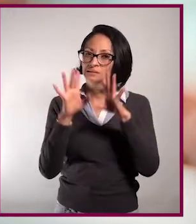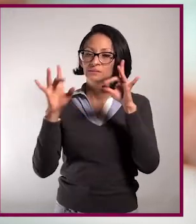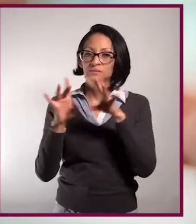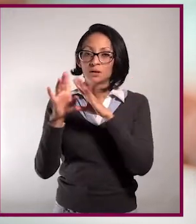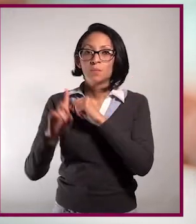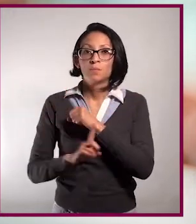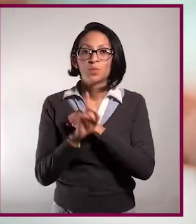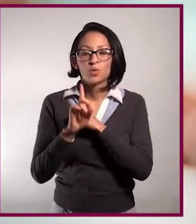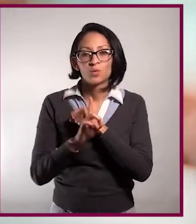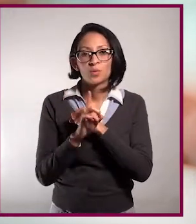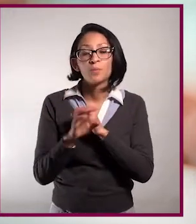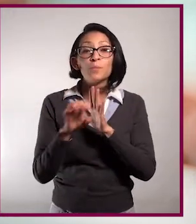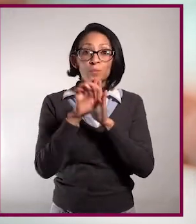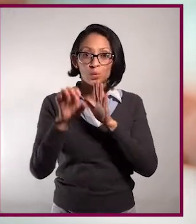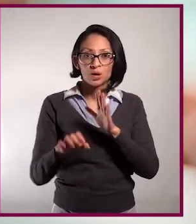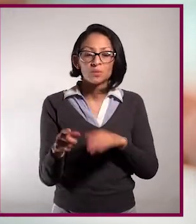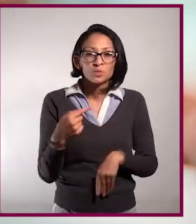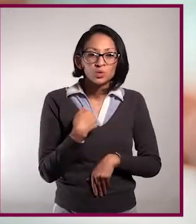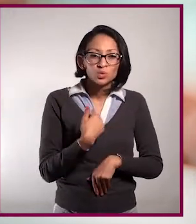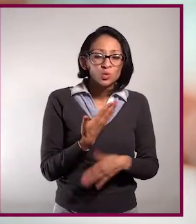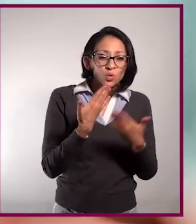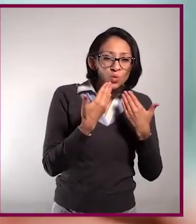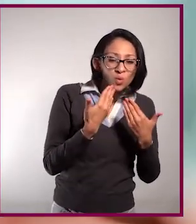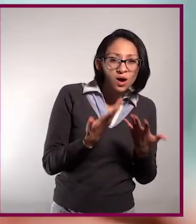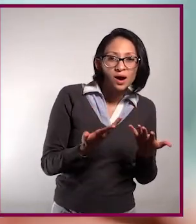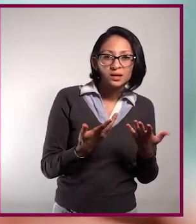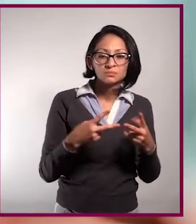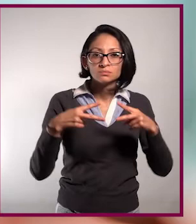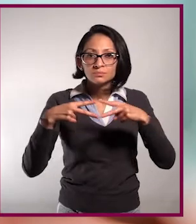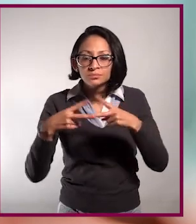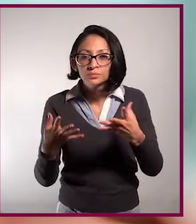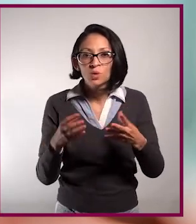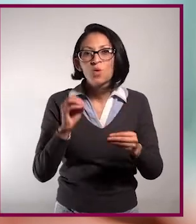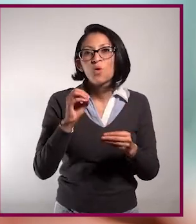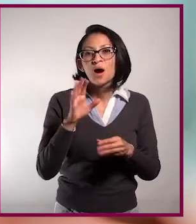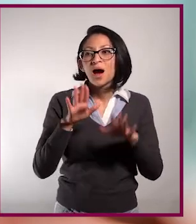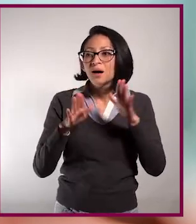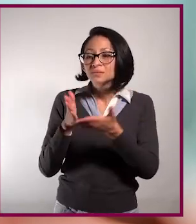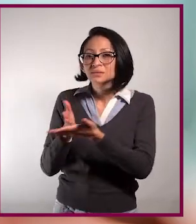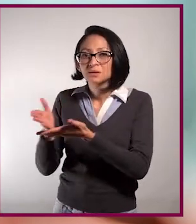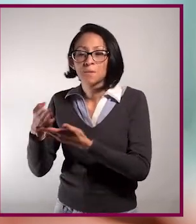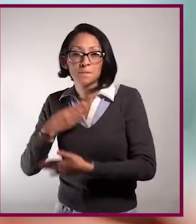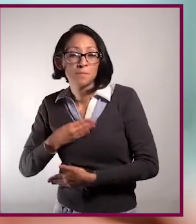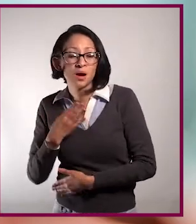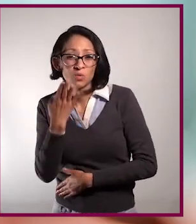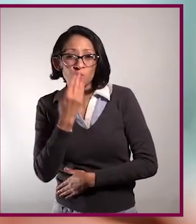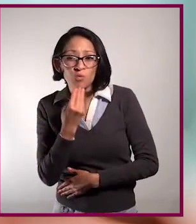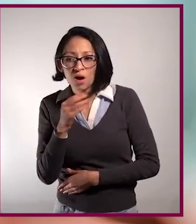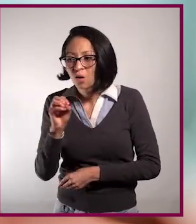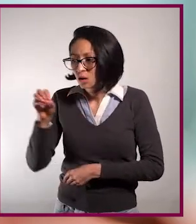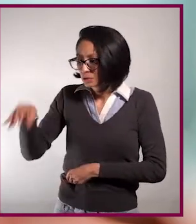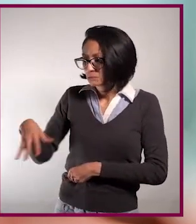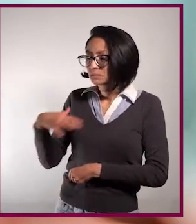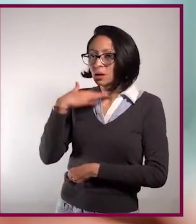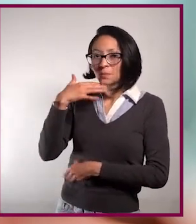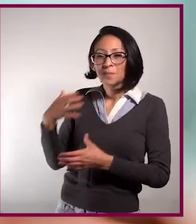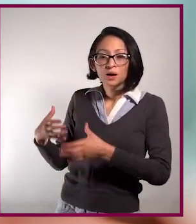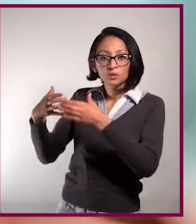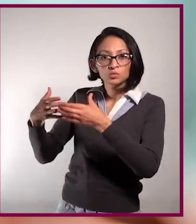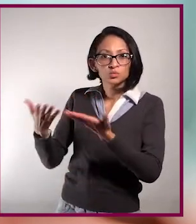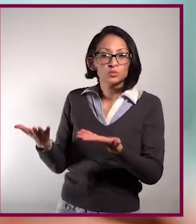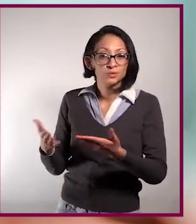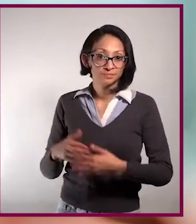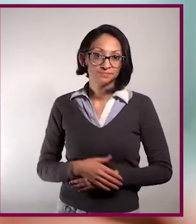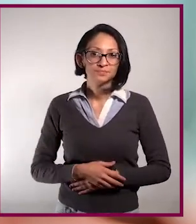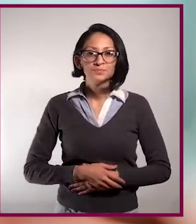por ejemplo, la carencia de material de higiene menstrual, la ausencia o dificultad de acceso a baños apropiados con botes de basura y